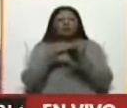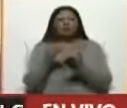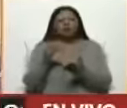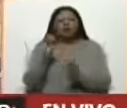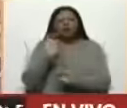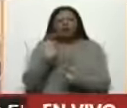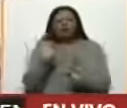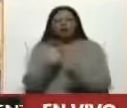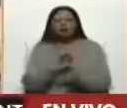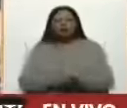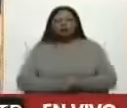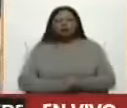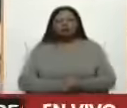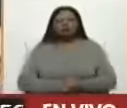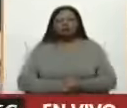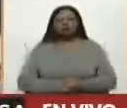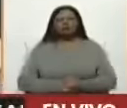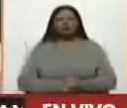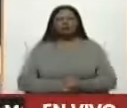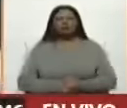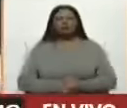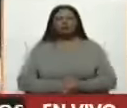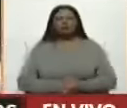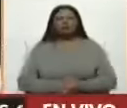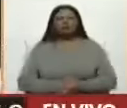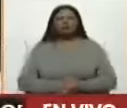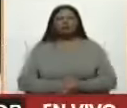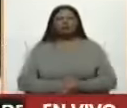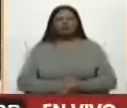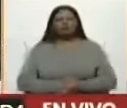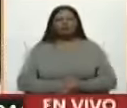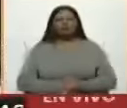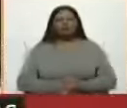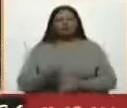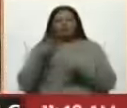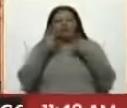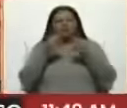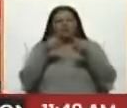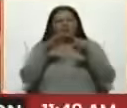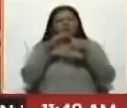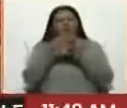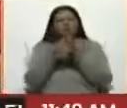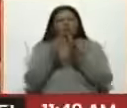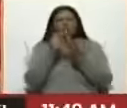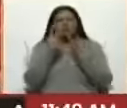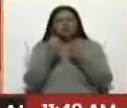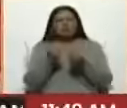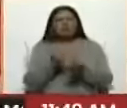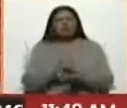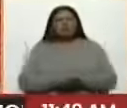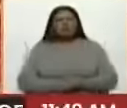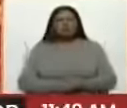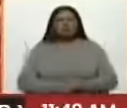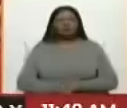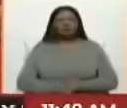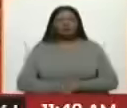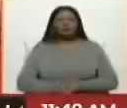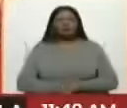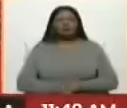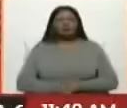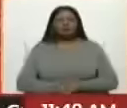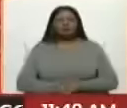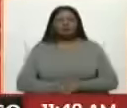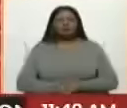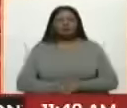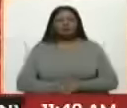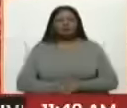nadie. La derecha no entiende de esto, ¿eh? Ellos no entienden de esto.